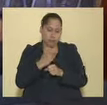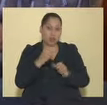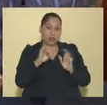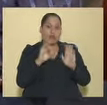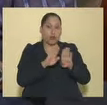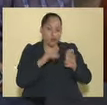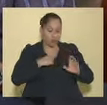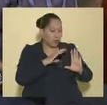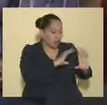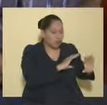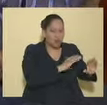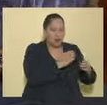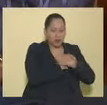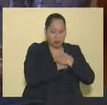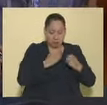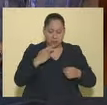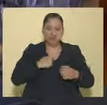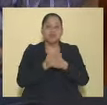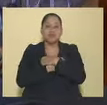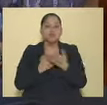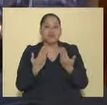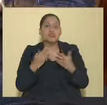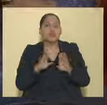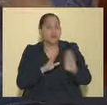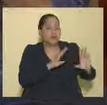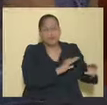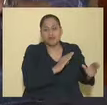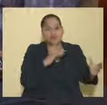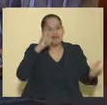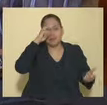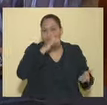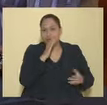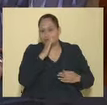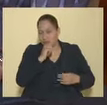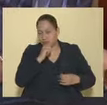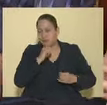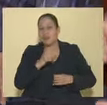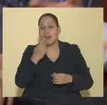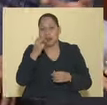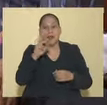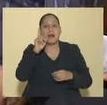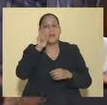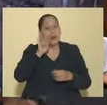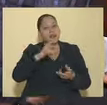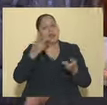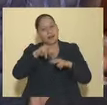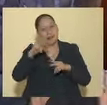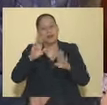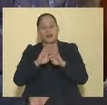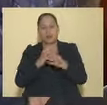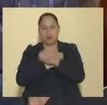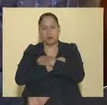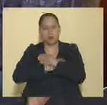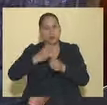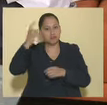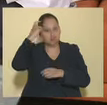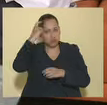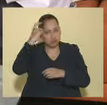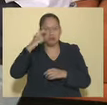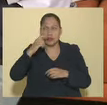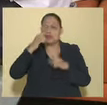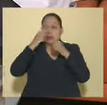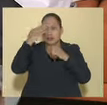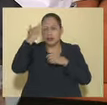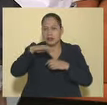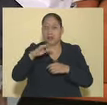Entonces, mañana vamos a tocar educación consciente para dar algunas propuestas de otro desarrollo. Ay, me espero encantó que se haya entendido el tema de hoy,